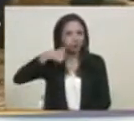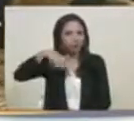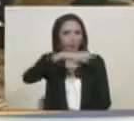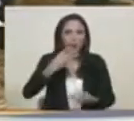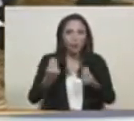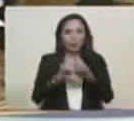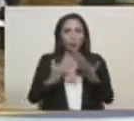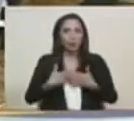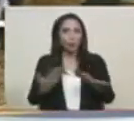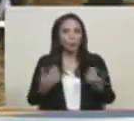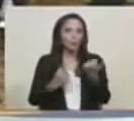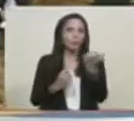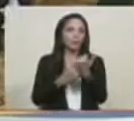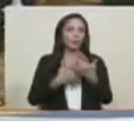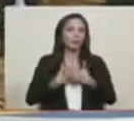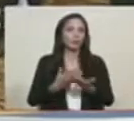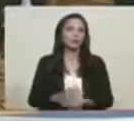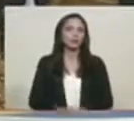acompaña